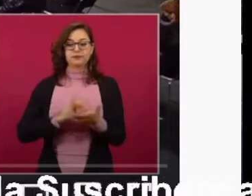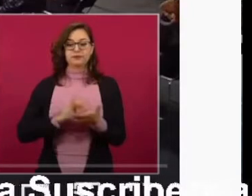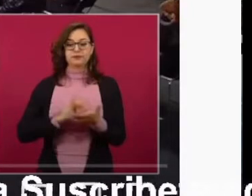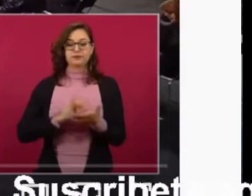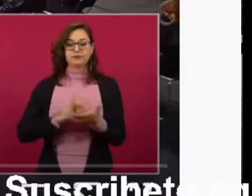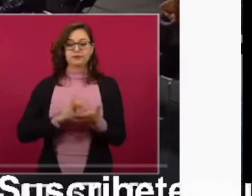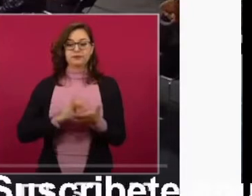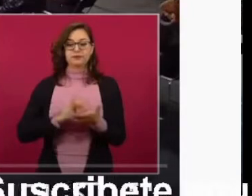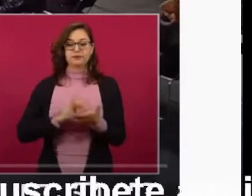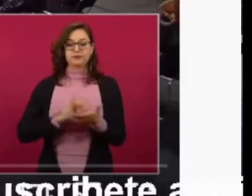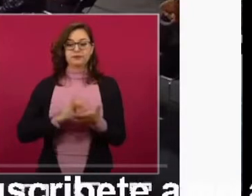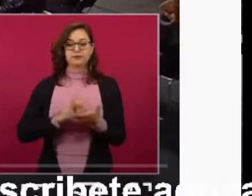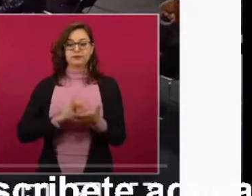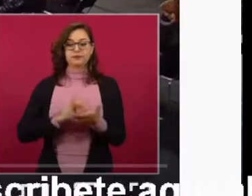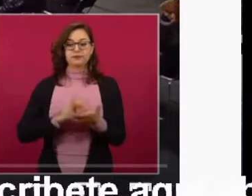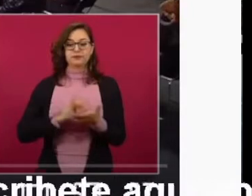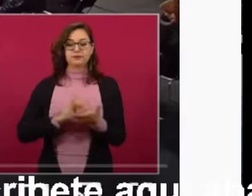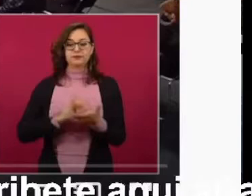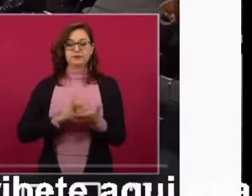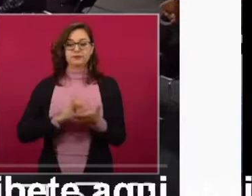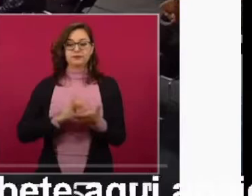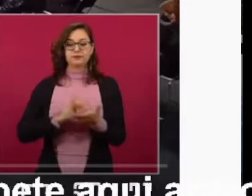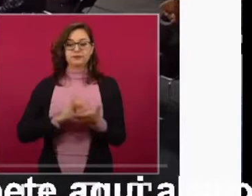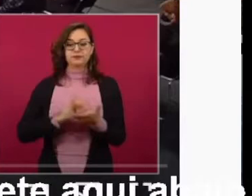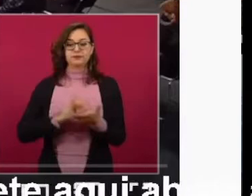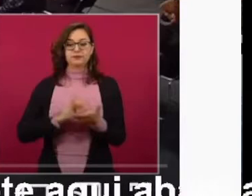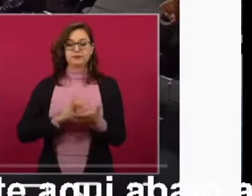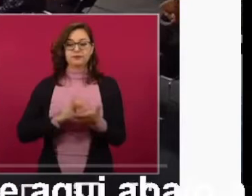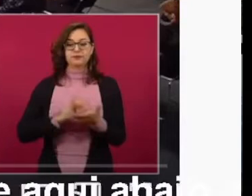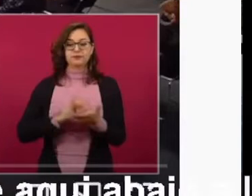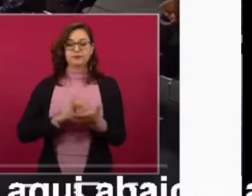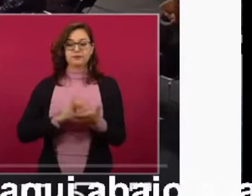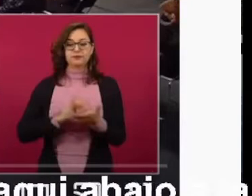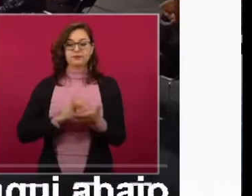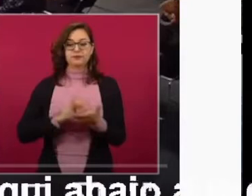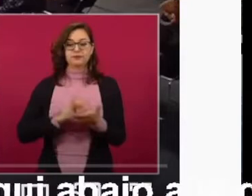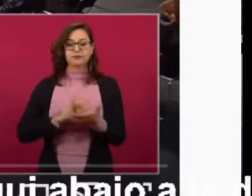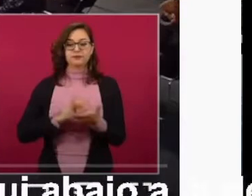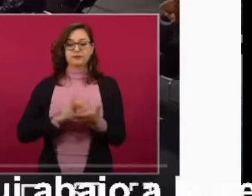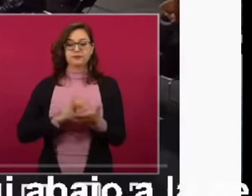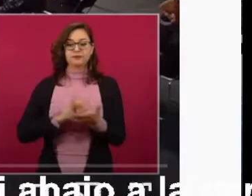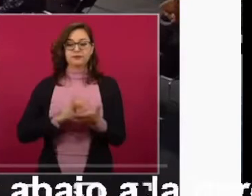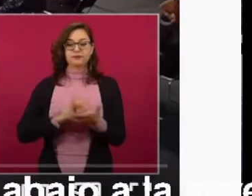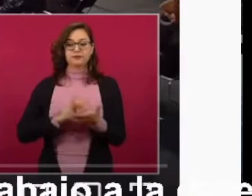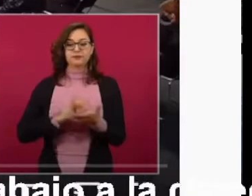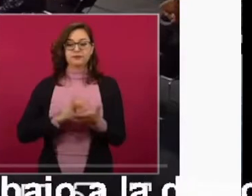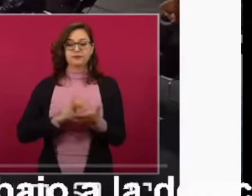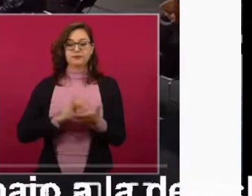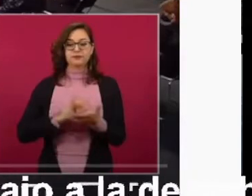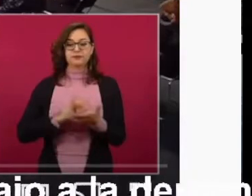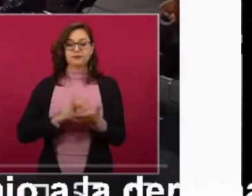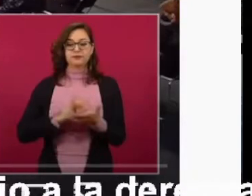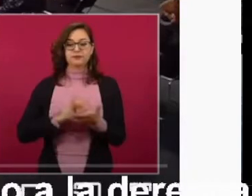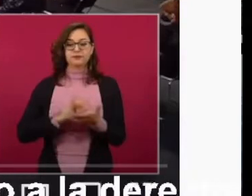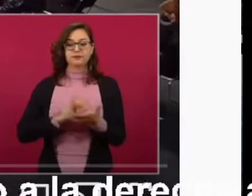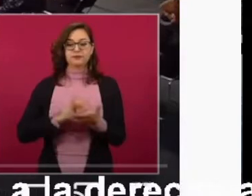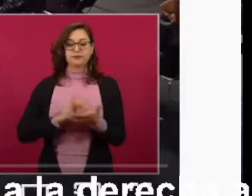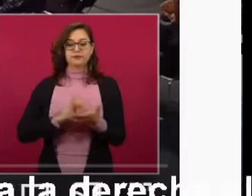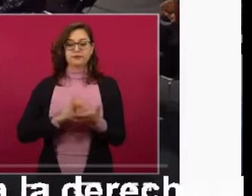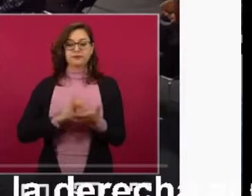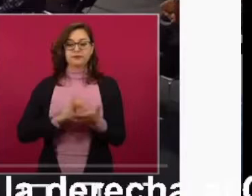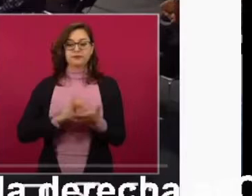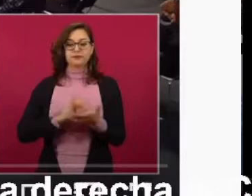el presidente lópez obrador termine su cometido y que será